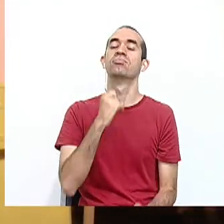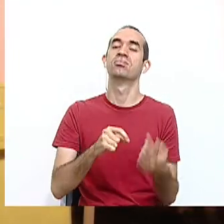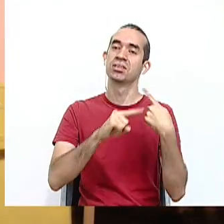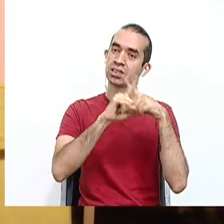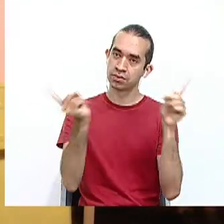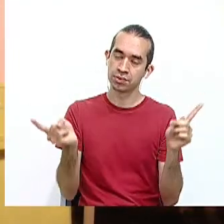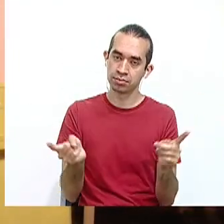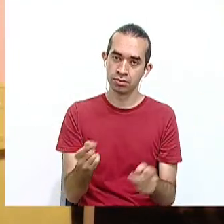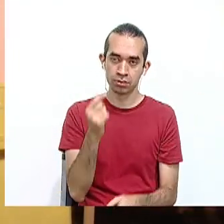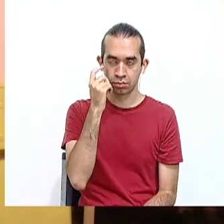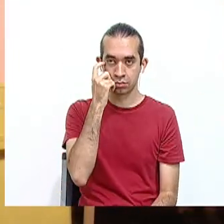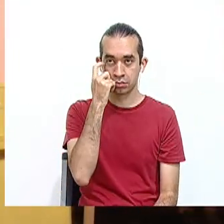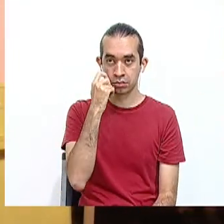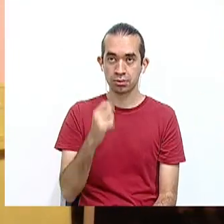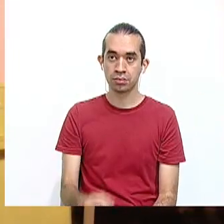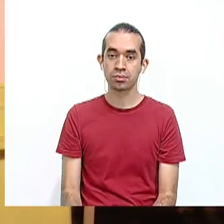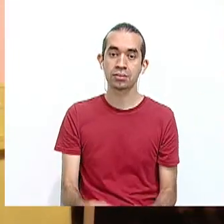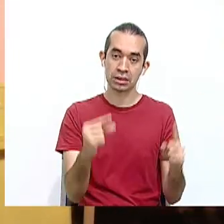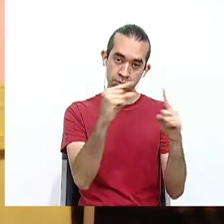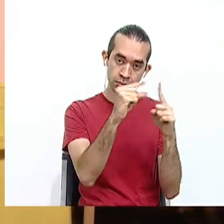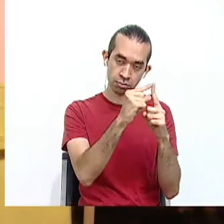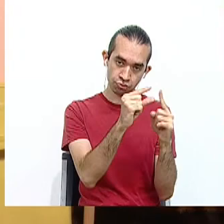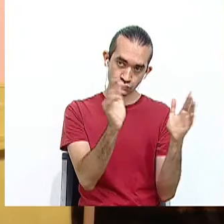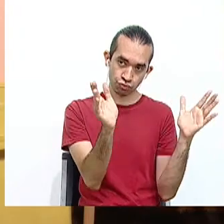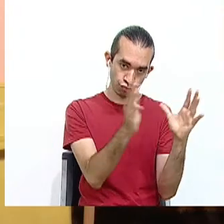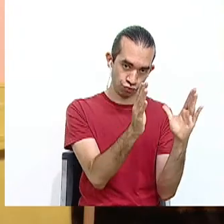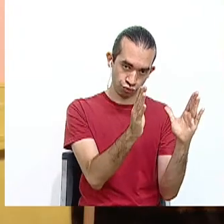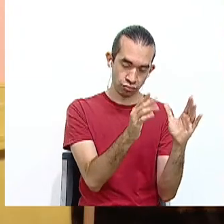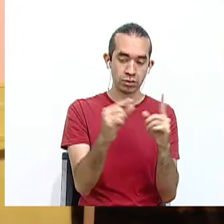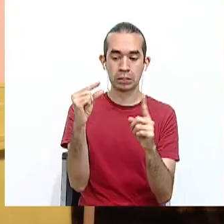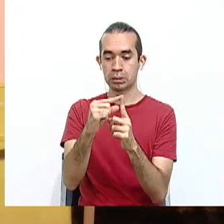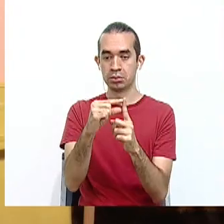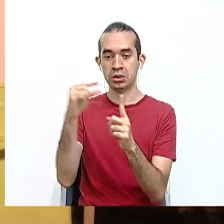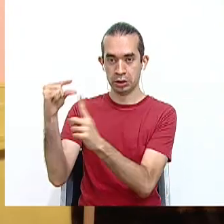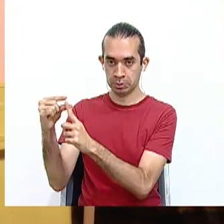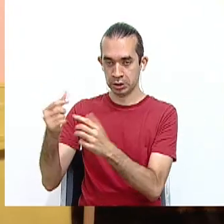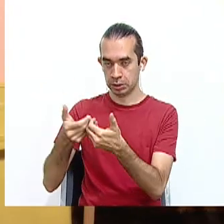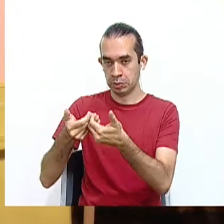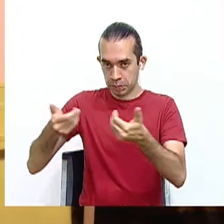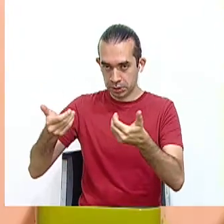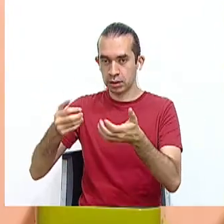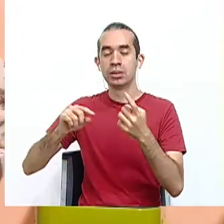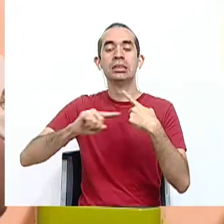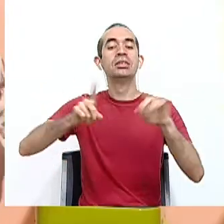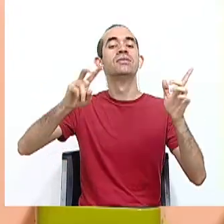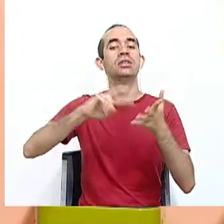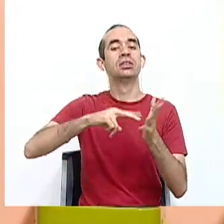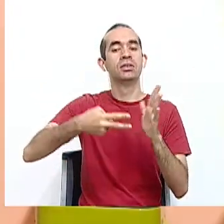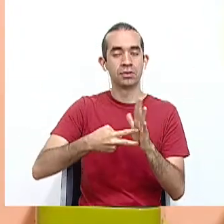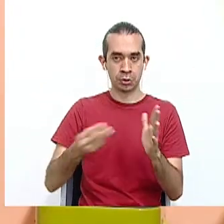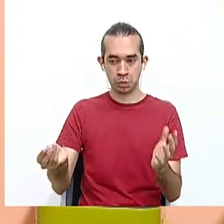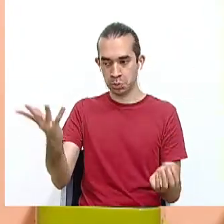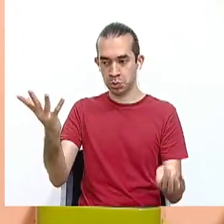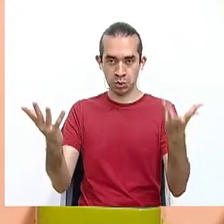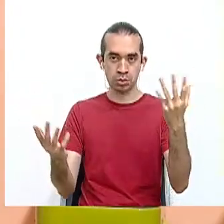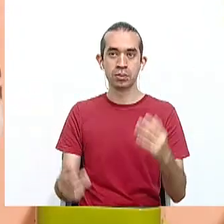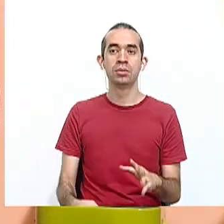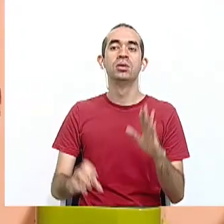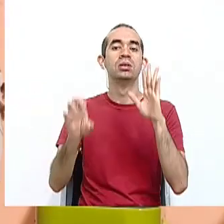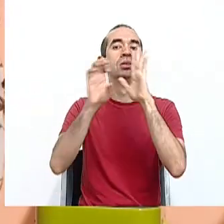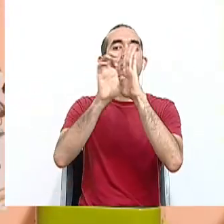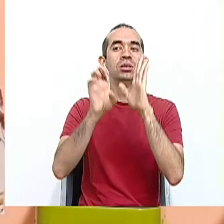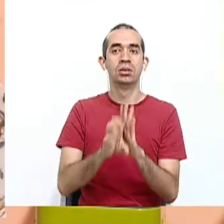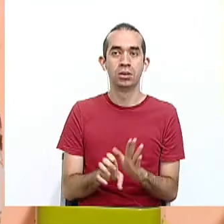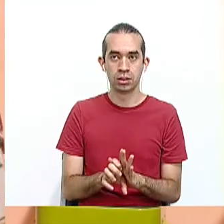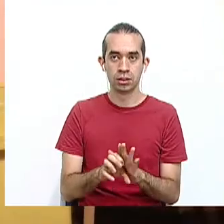diferencia porque las palabras van pegadas o separadas y su significado es distinto. Voy a ponerles un par de